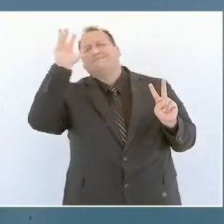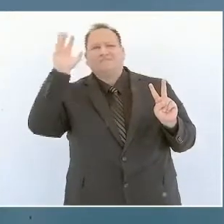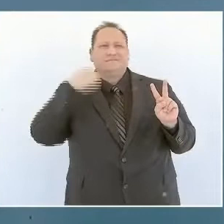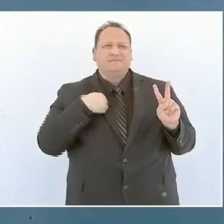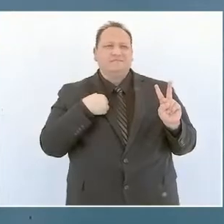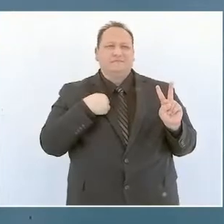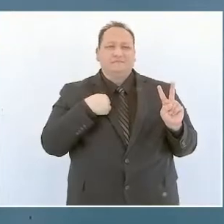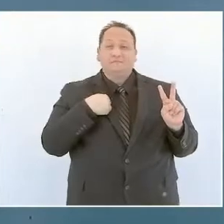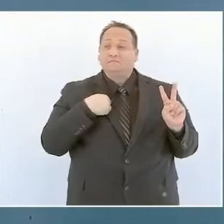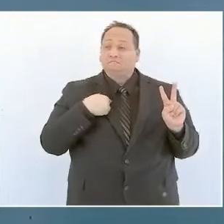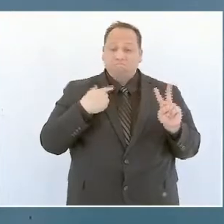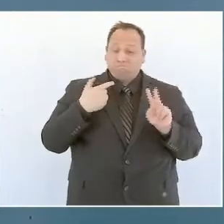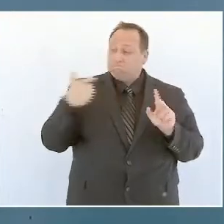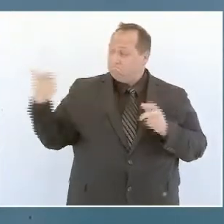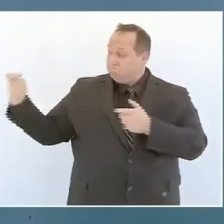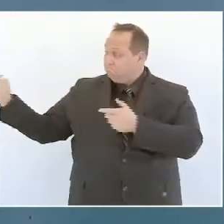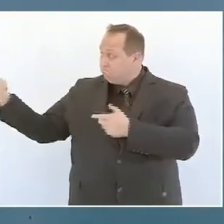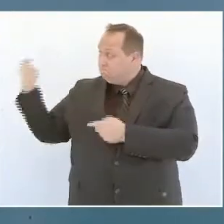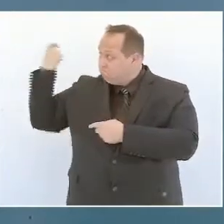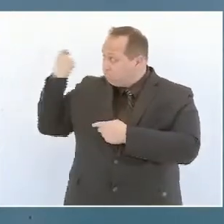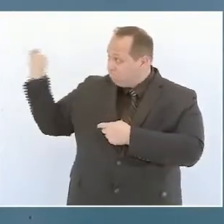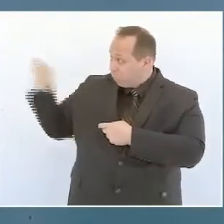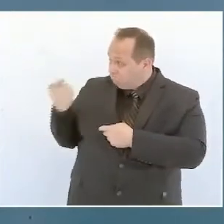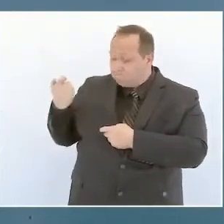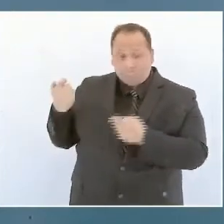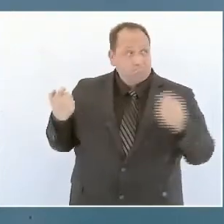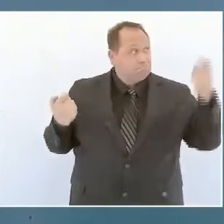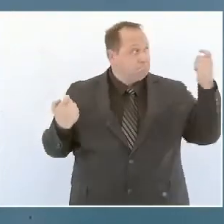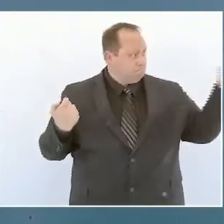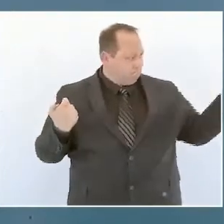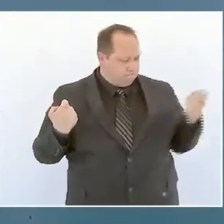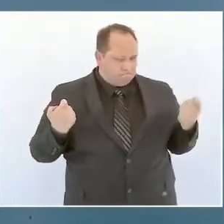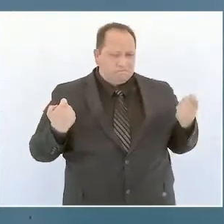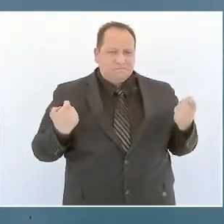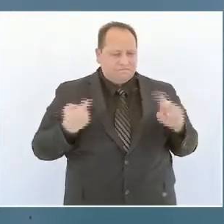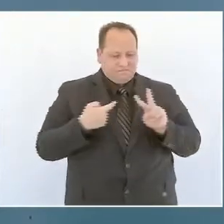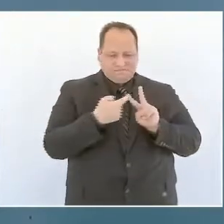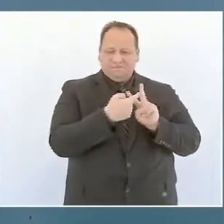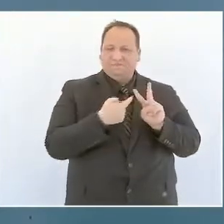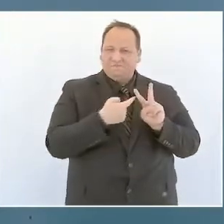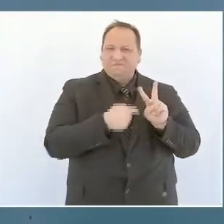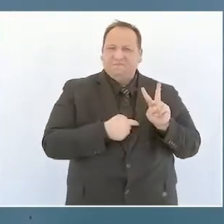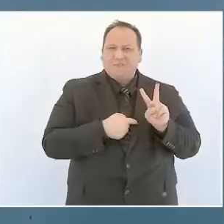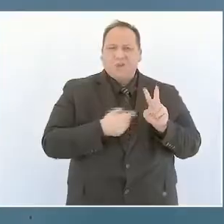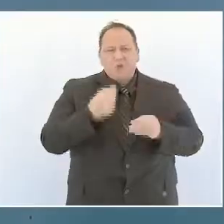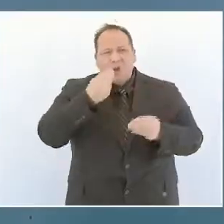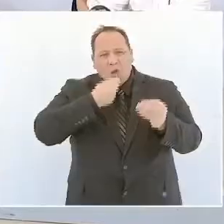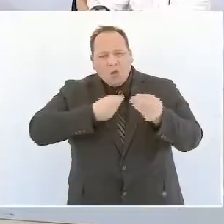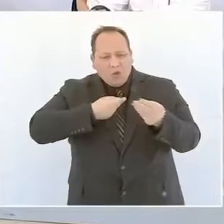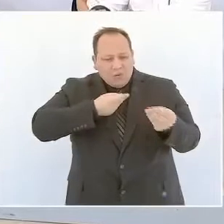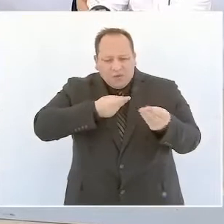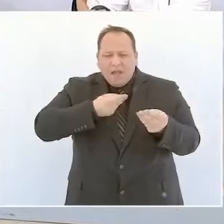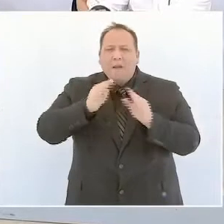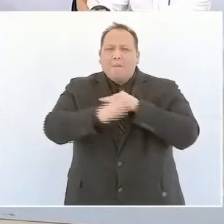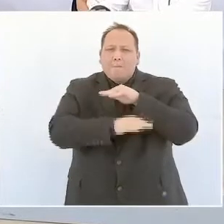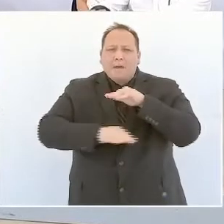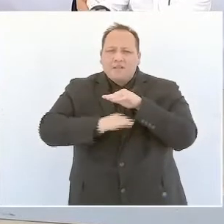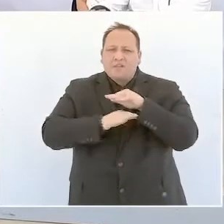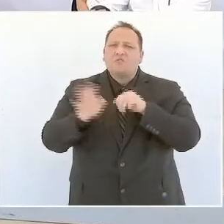juntando las dos pensiones, puedan tener para sus alimentos, para lo